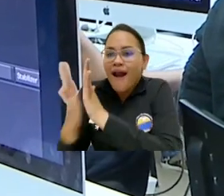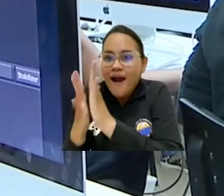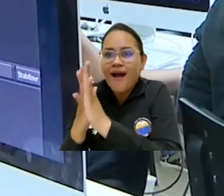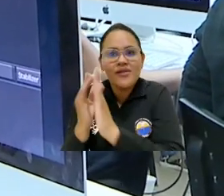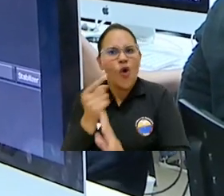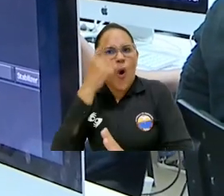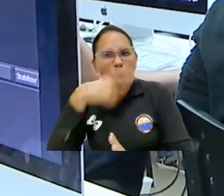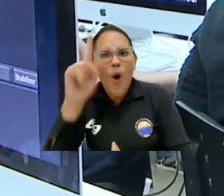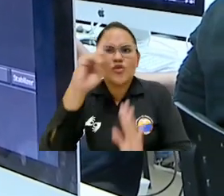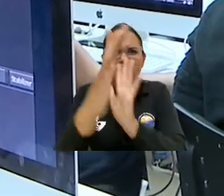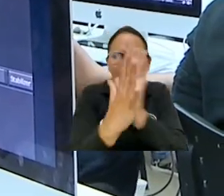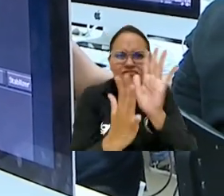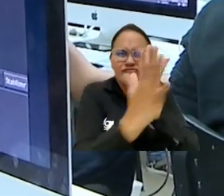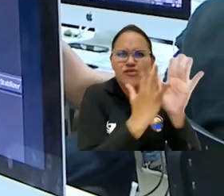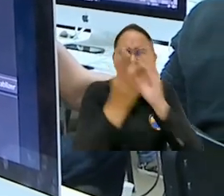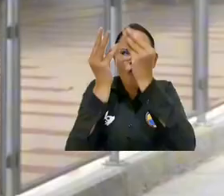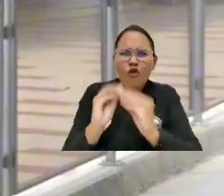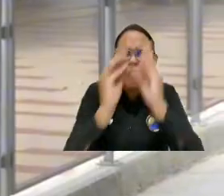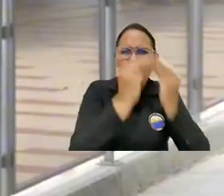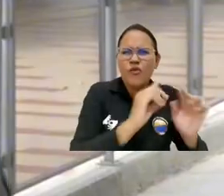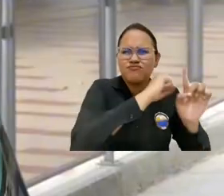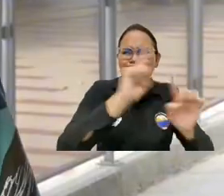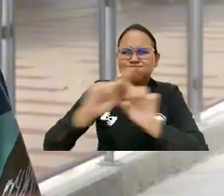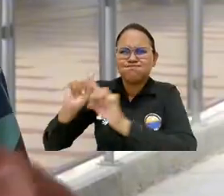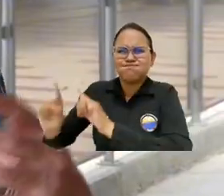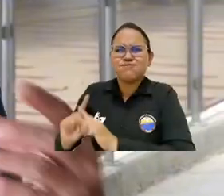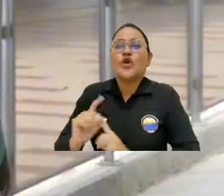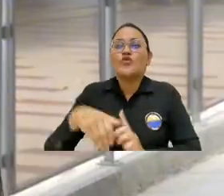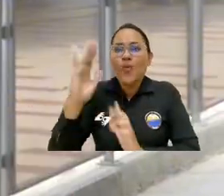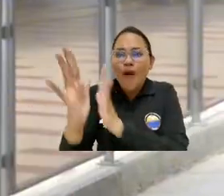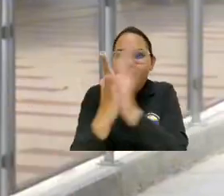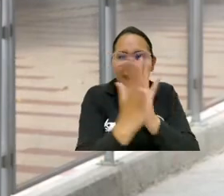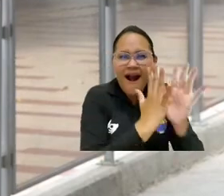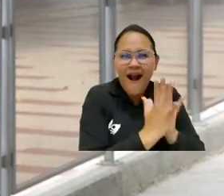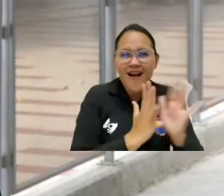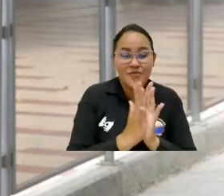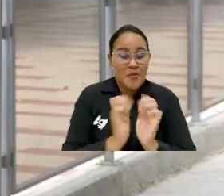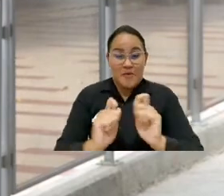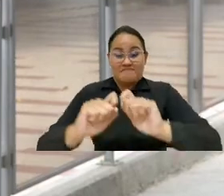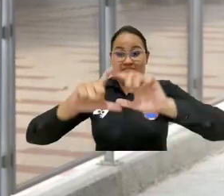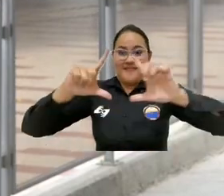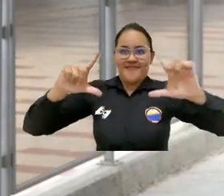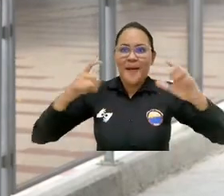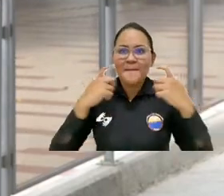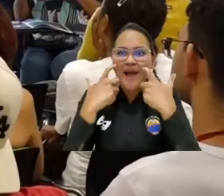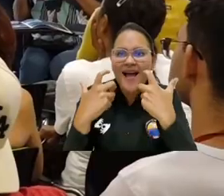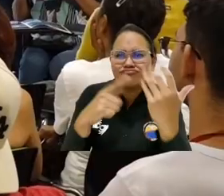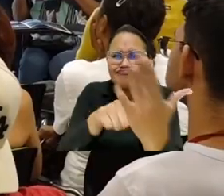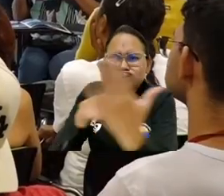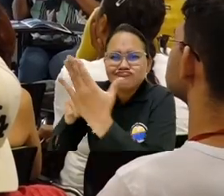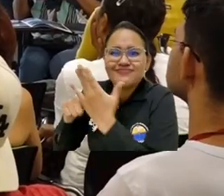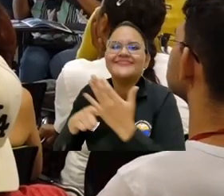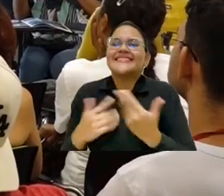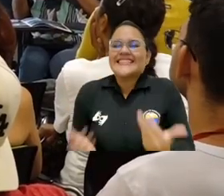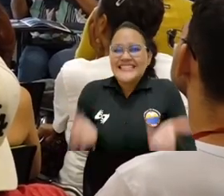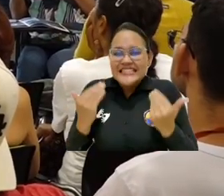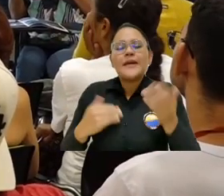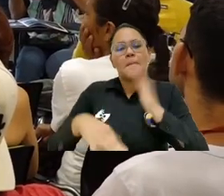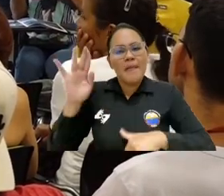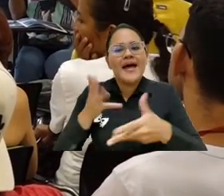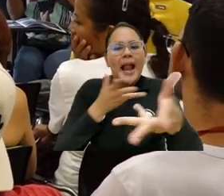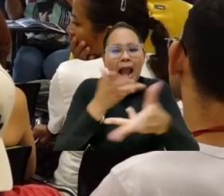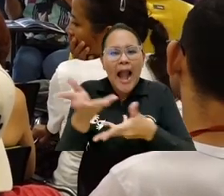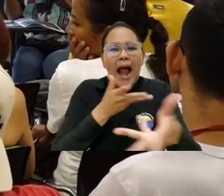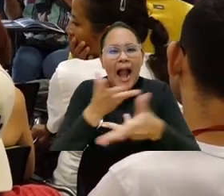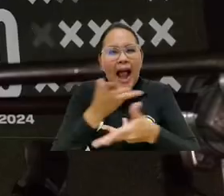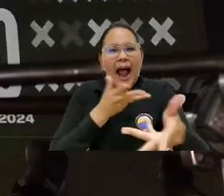de posibilidades de comunicación, que son las narrativas digitales en plataformas con realidad aumentada. El escenario